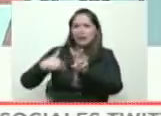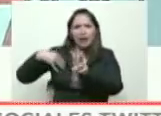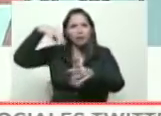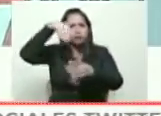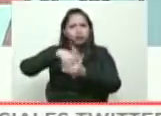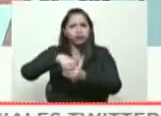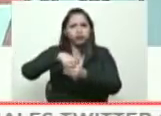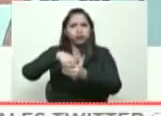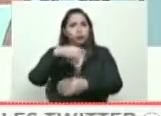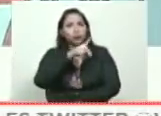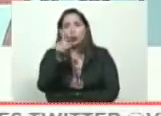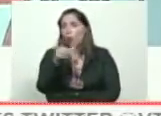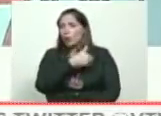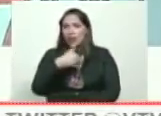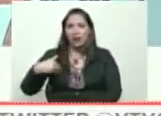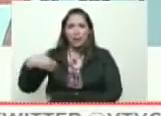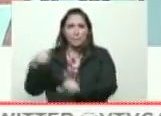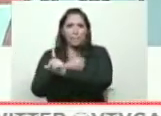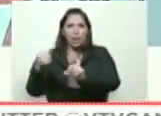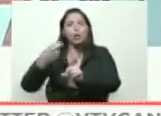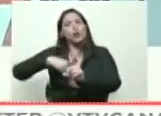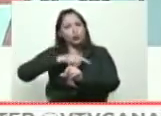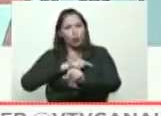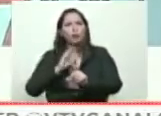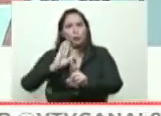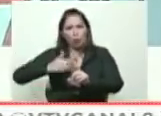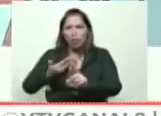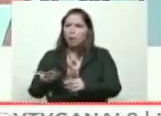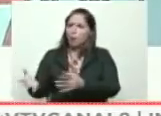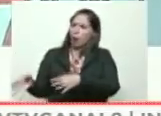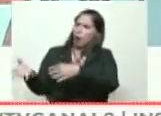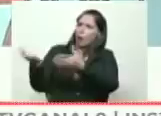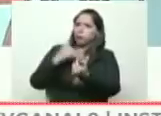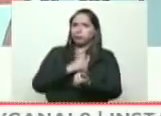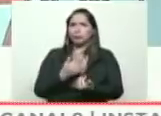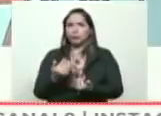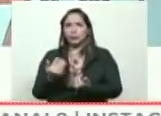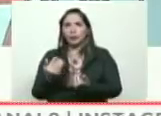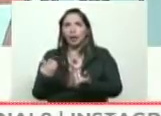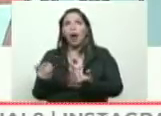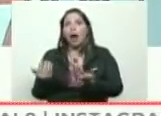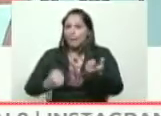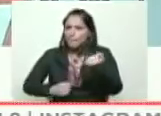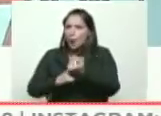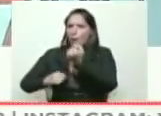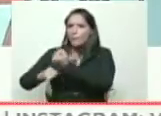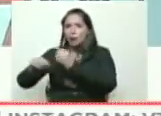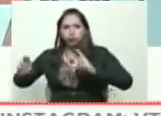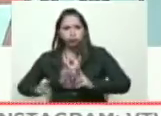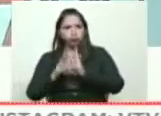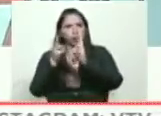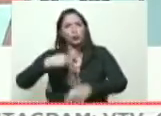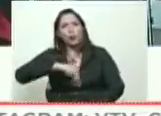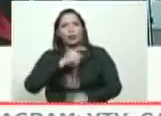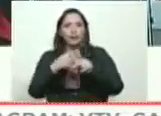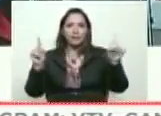no quiere violencia, aquí está nuestra mano extendida para, con respeto absoluto a la soberanía, encontrarnos en nuestras diferencias.